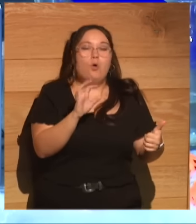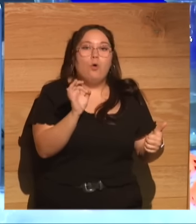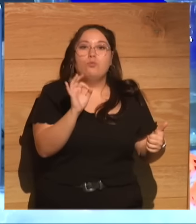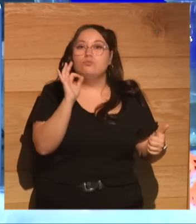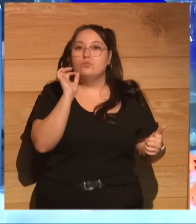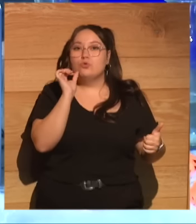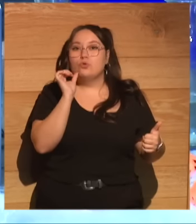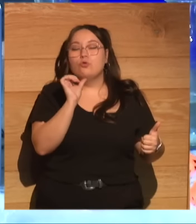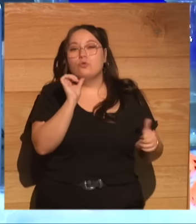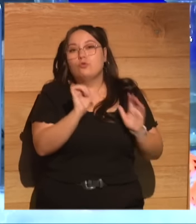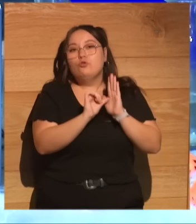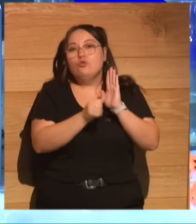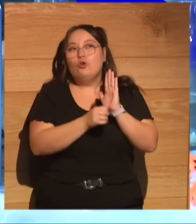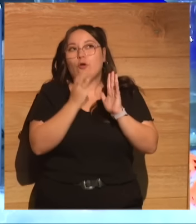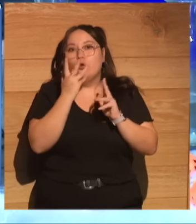colores, por lo menos.